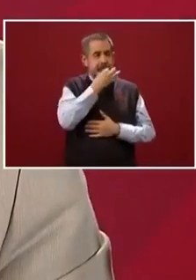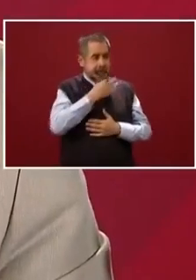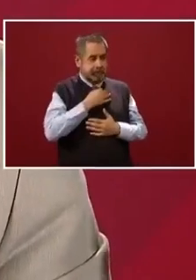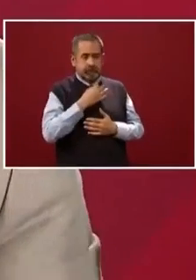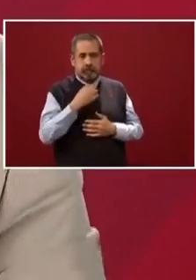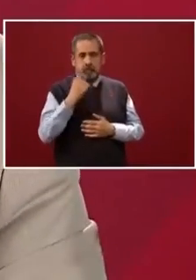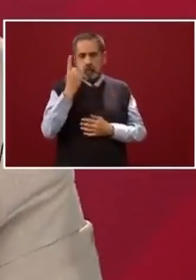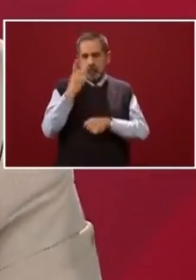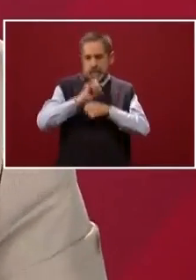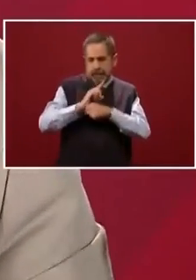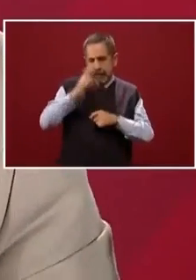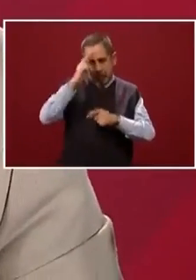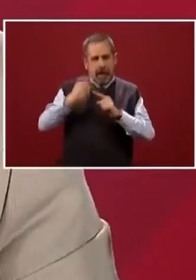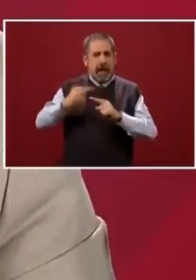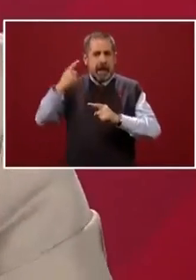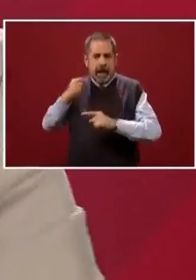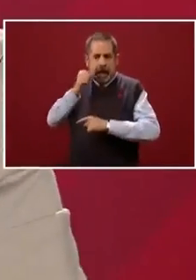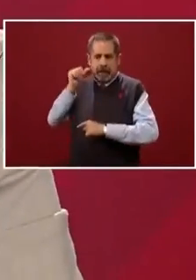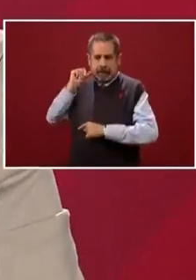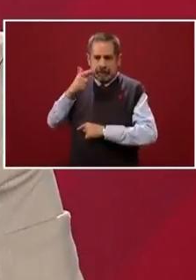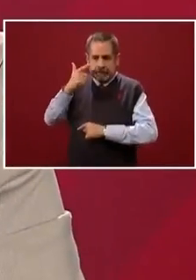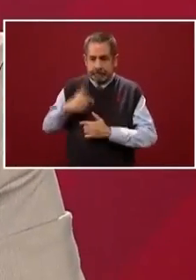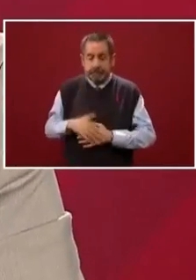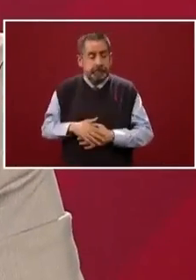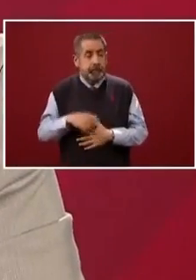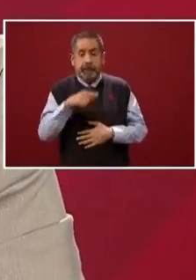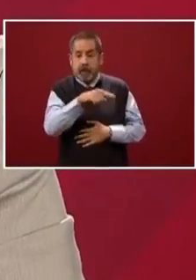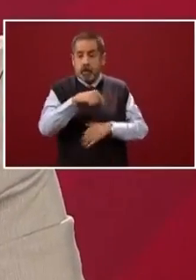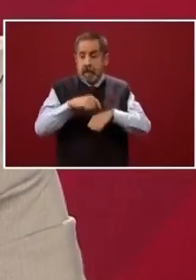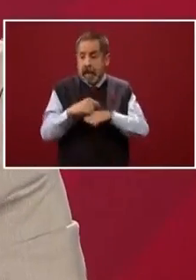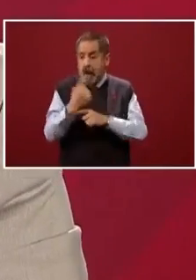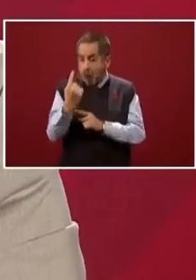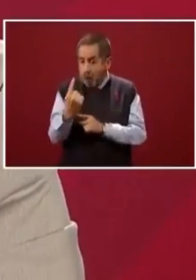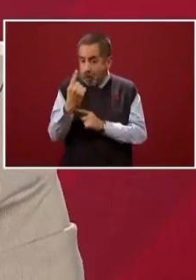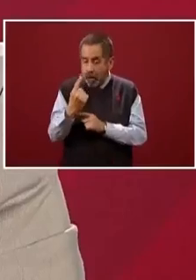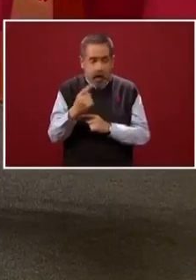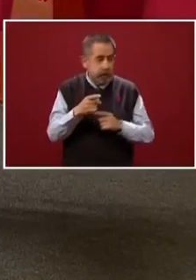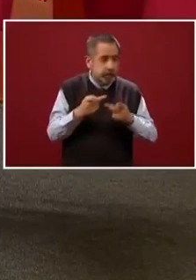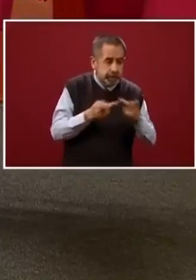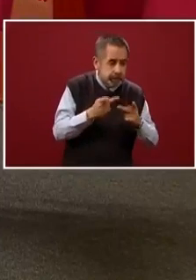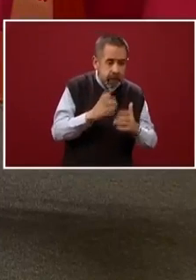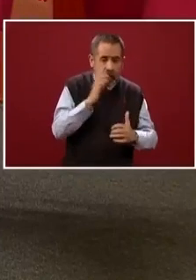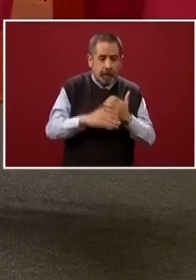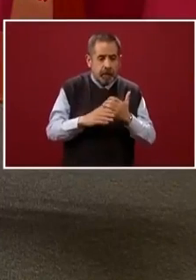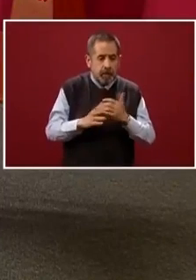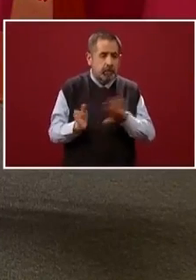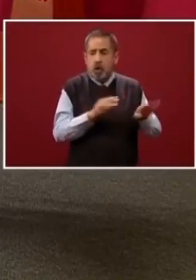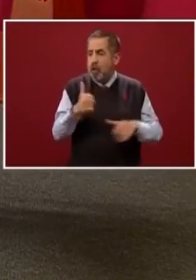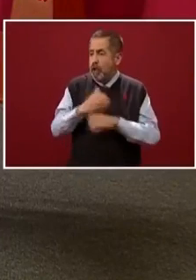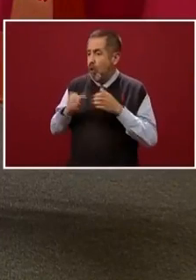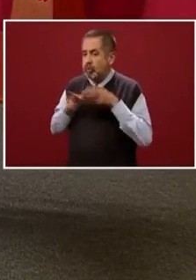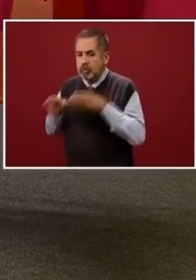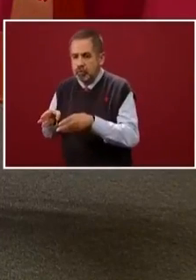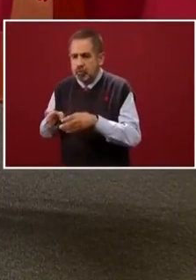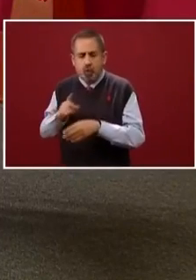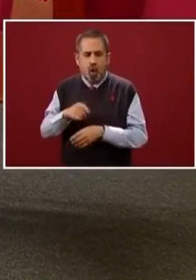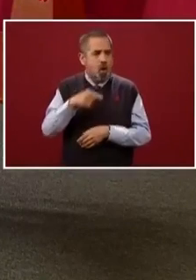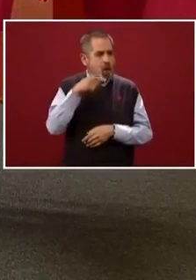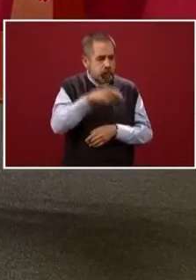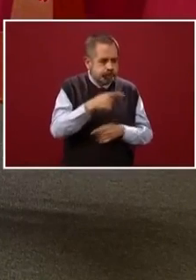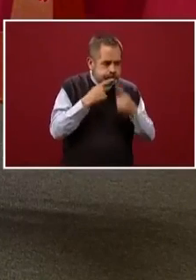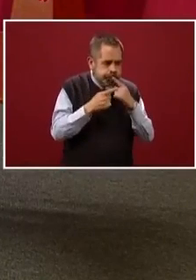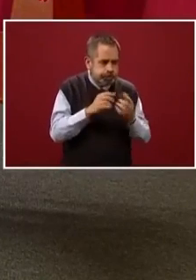24 horas después del último corte. De hecho, cuando ellos cortan a la una, no es que a la una ya solamente se dedican a hacer estos productos, ellos cortan, pasan